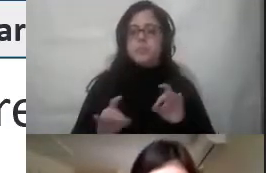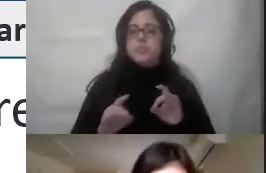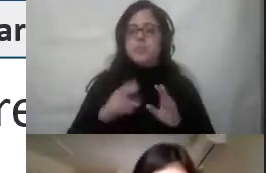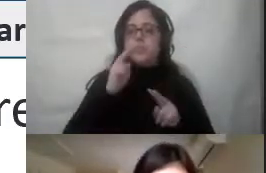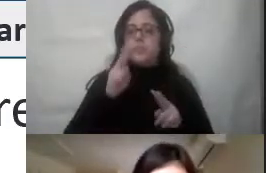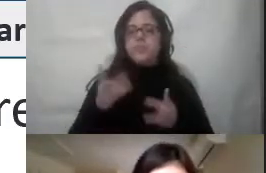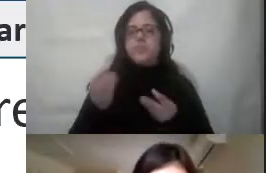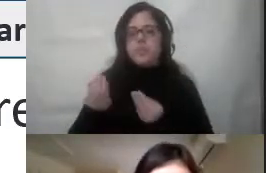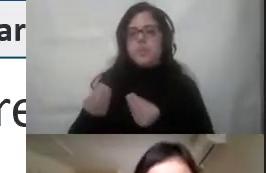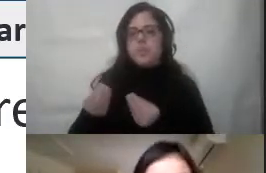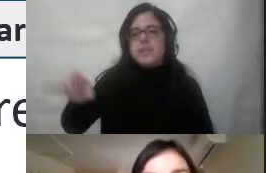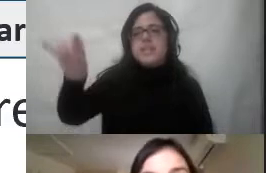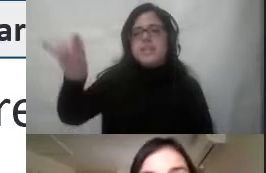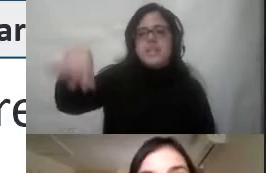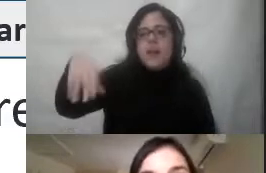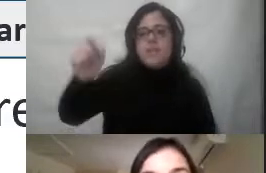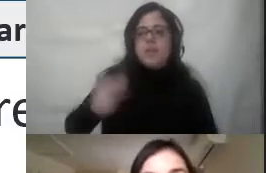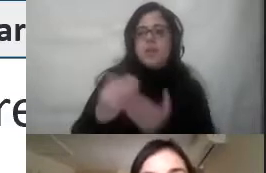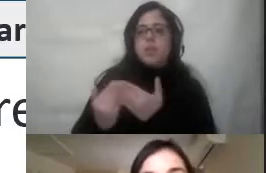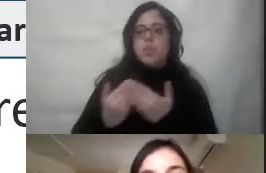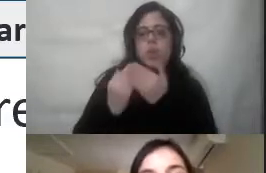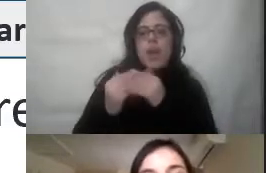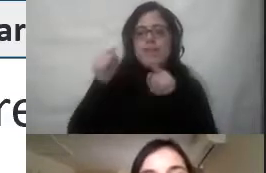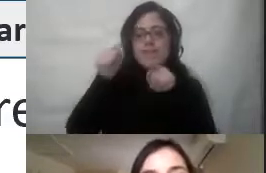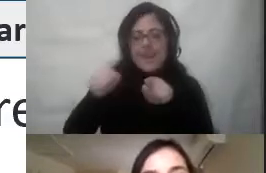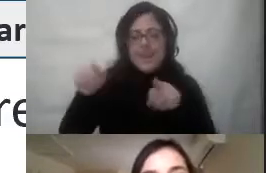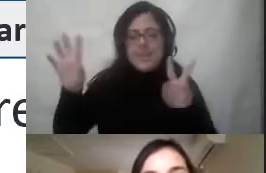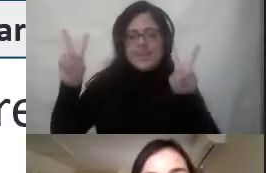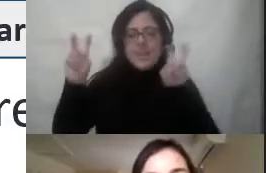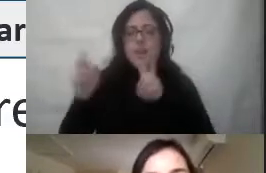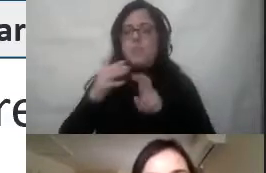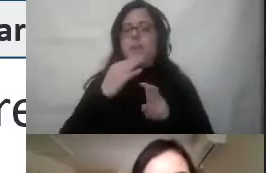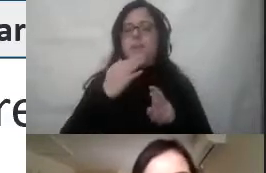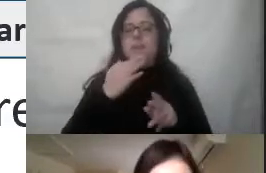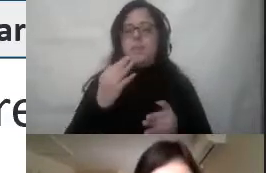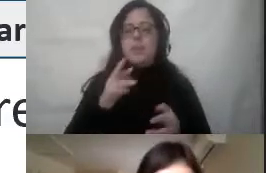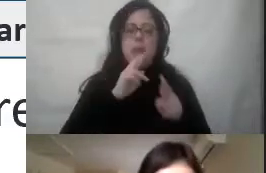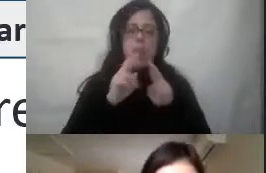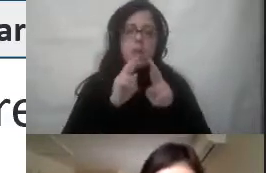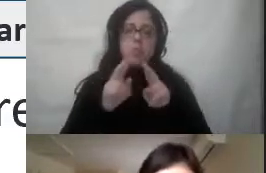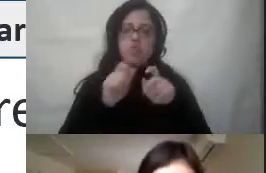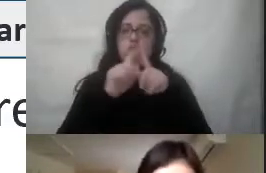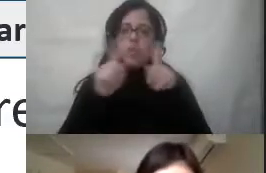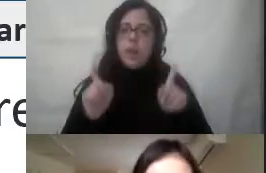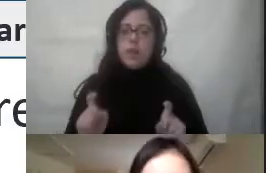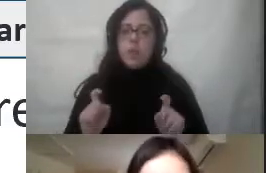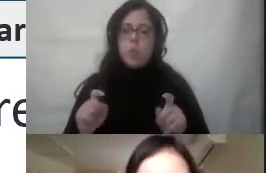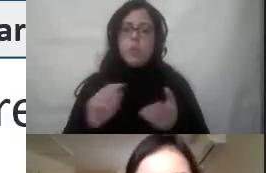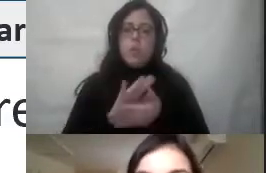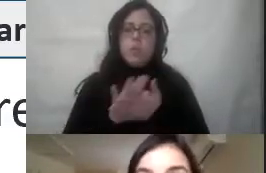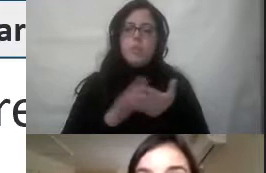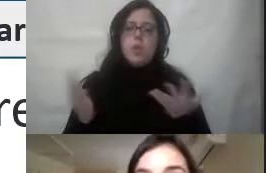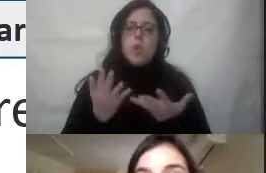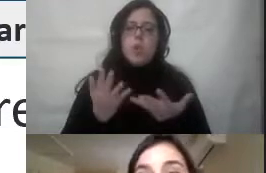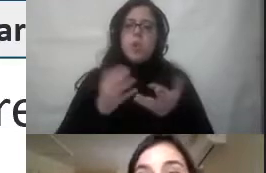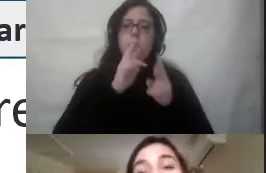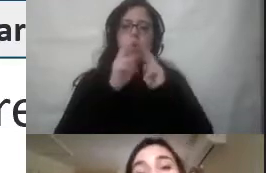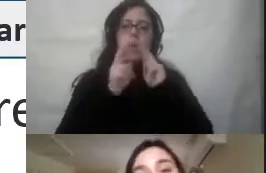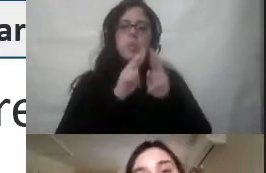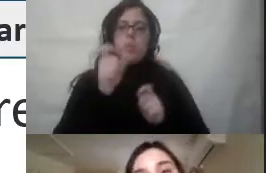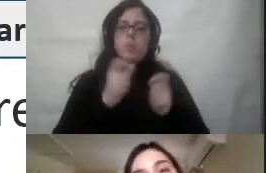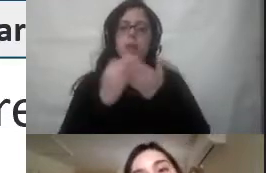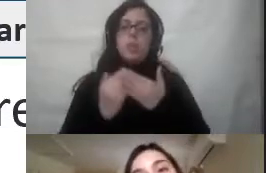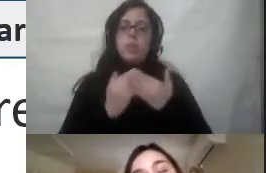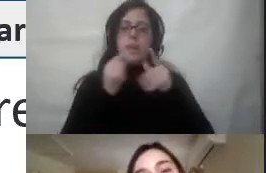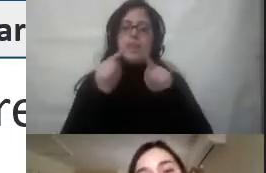respecto. Y también responder a la pregunta, cómo responden los estudiantes al problema sin